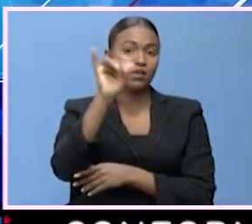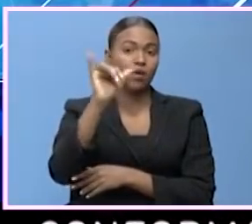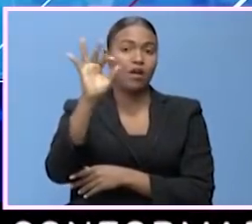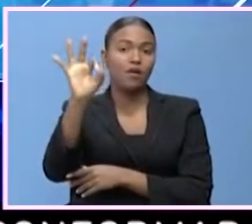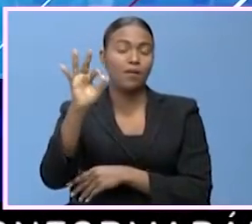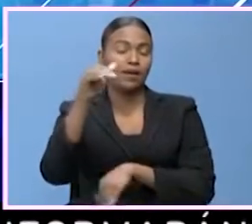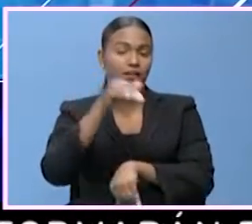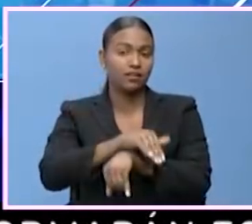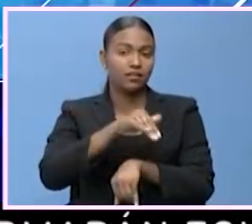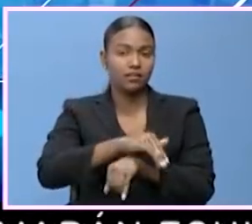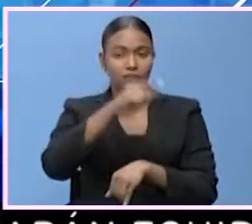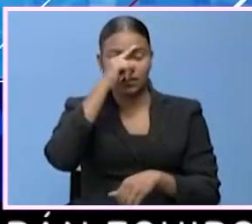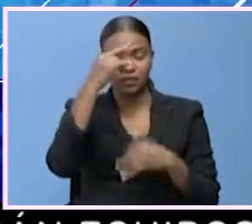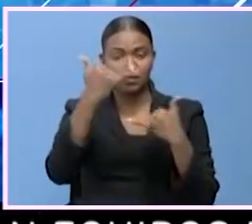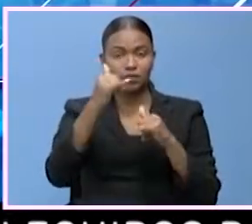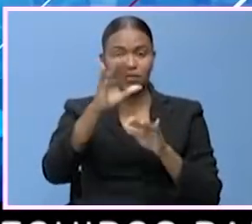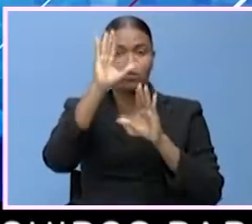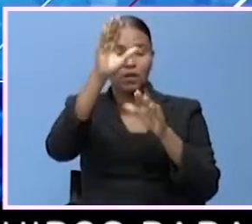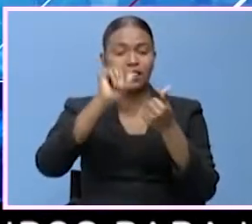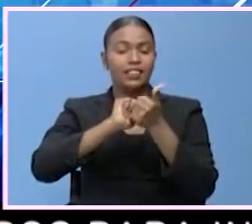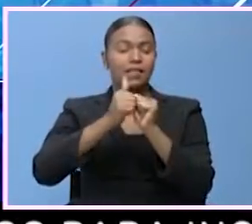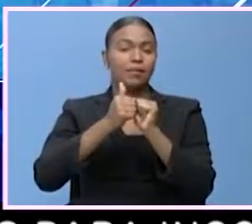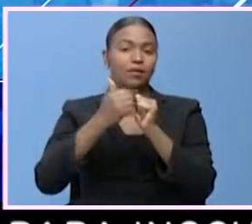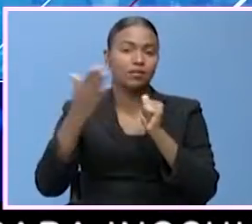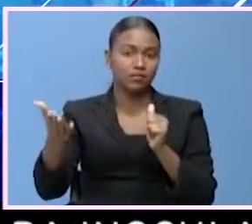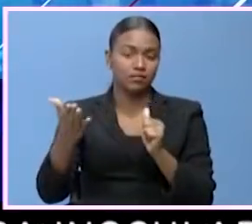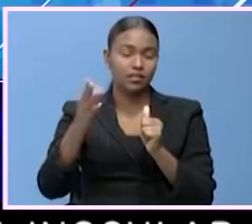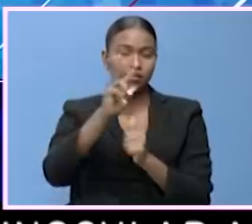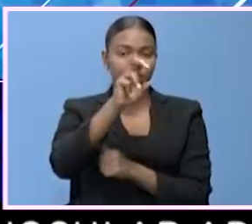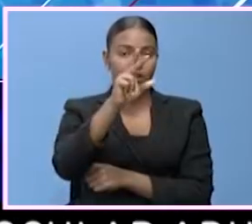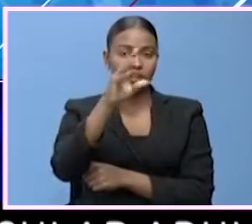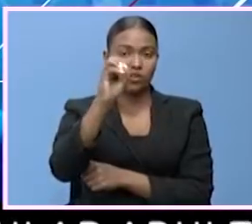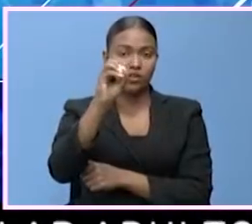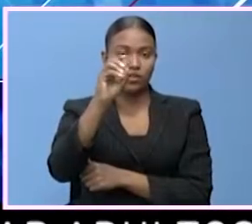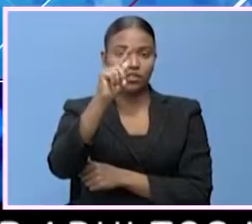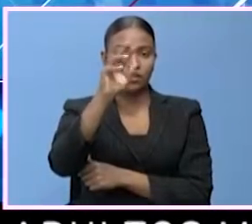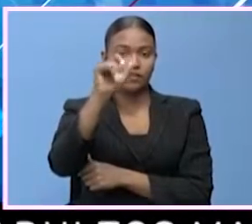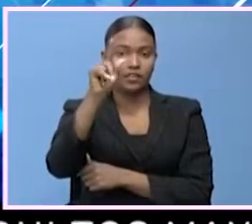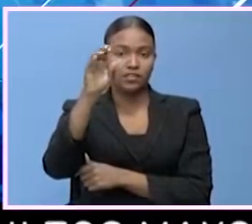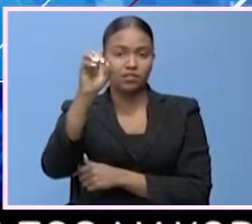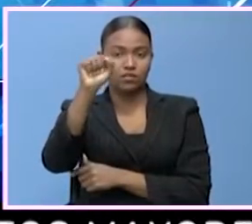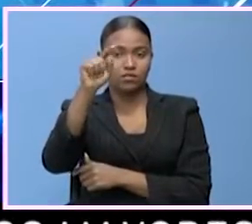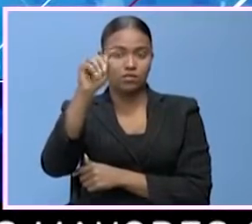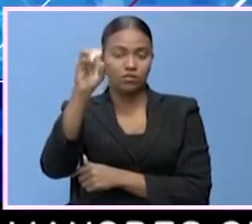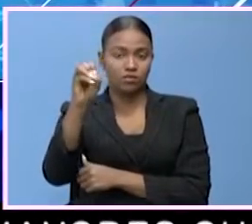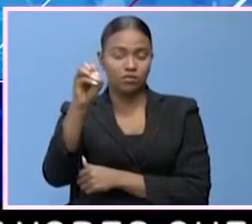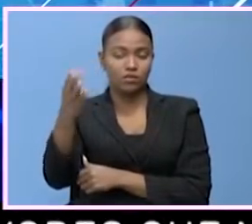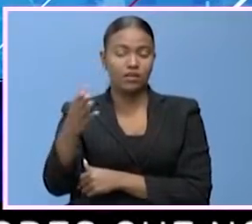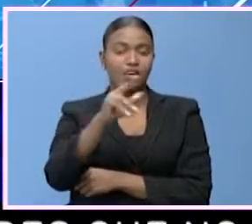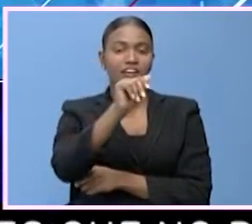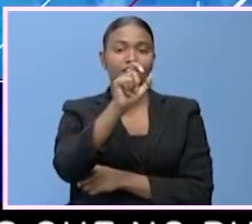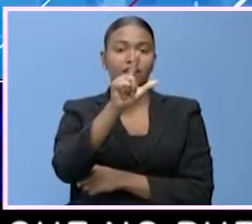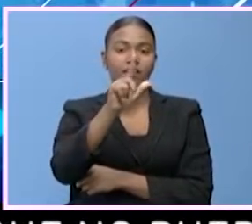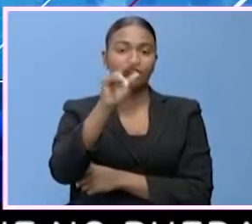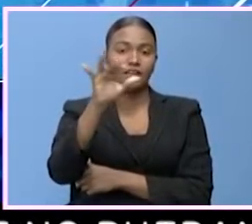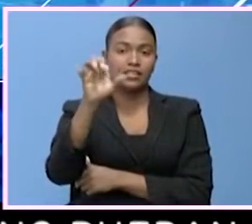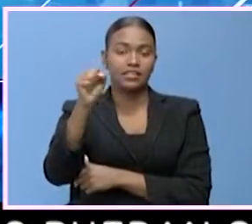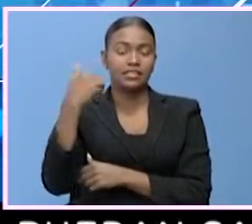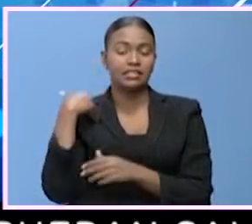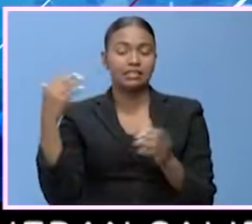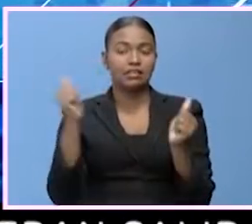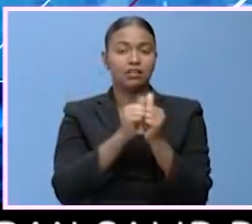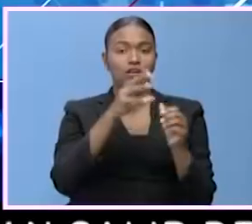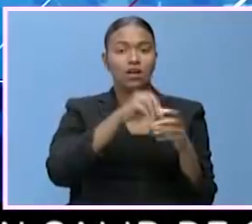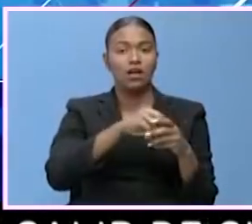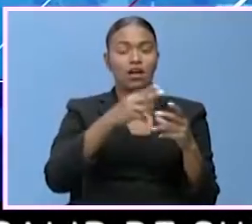de la noche, en el Palacio de los Deportes Virgilio Travieso Soto. El club Rafael Baires, representando a